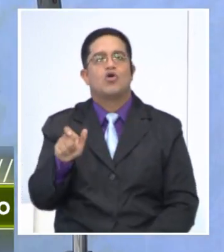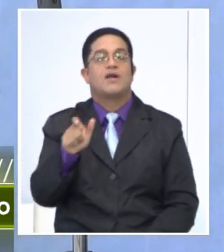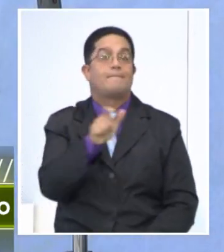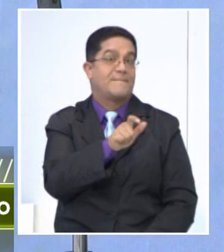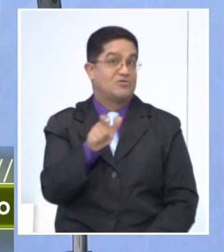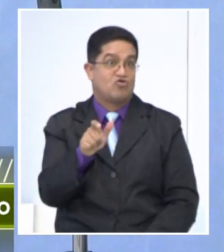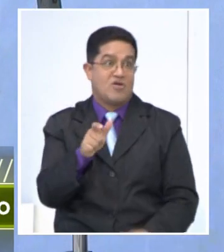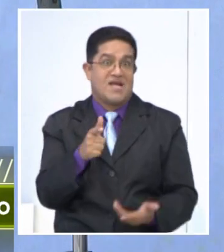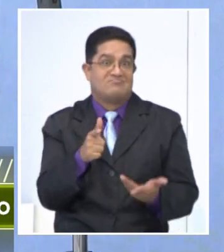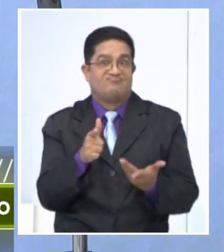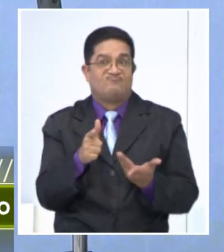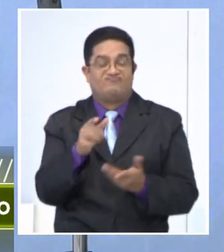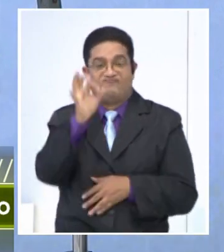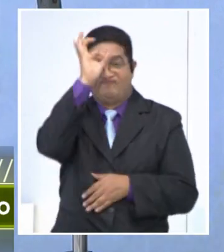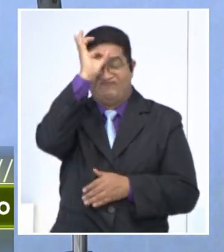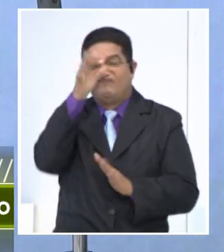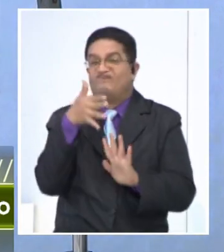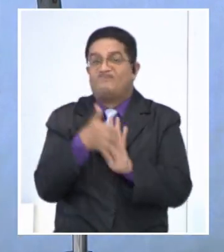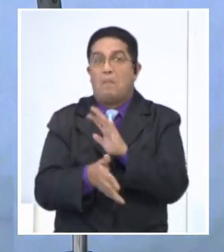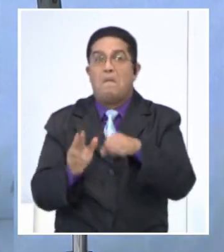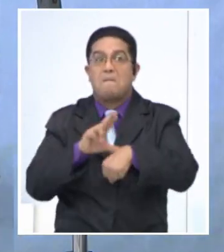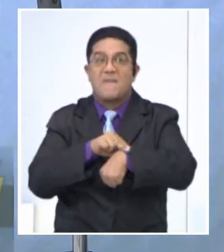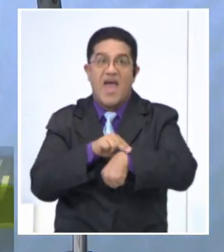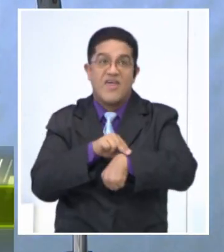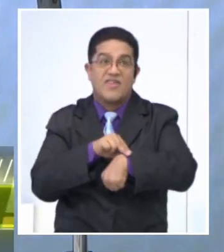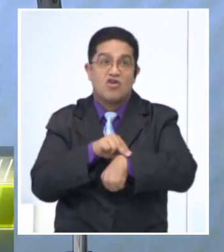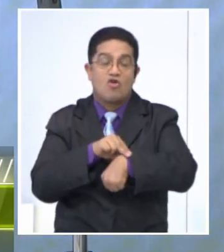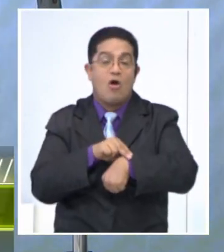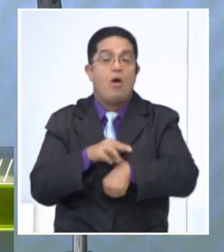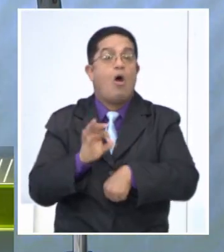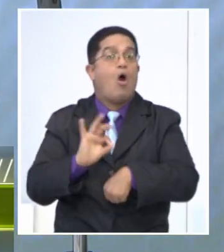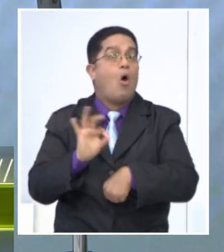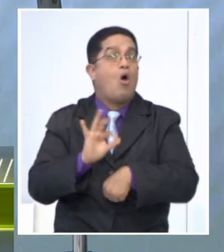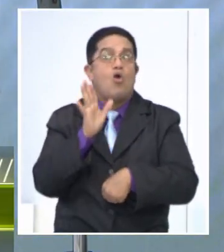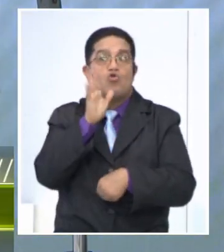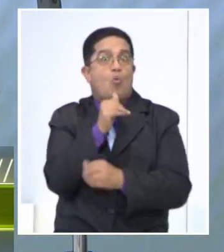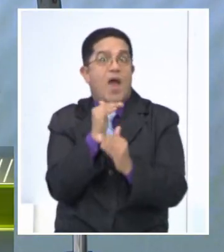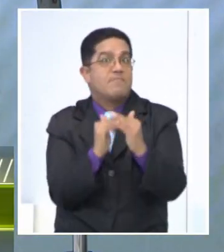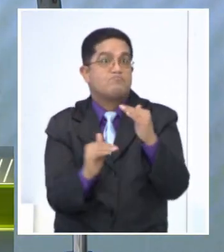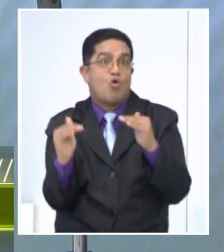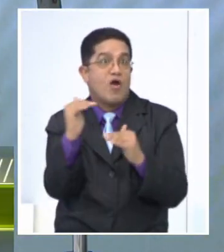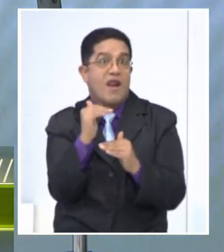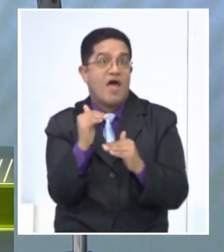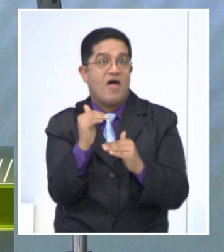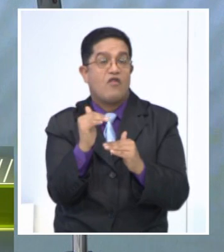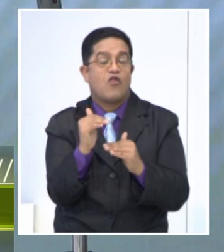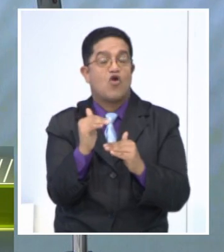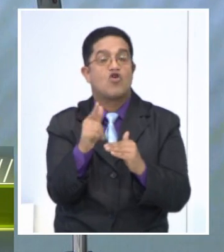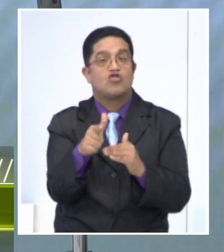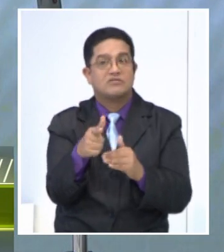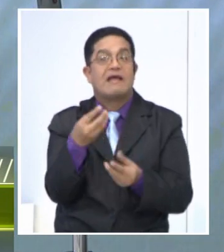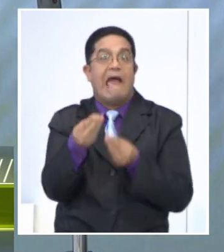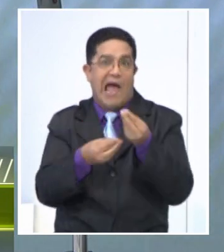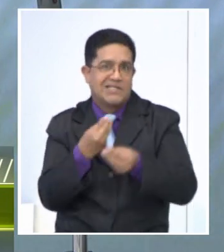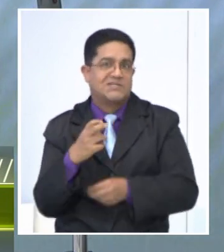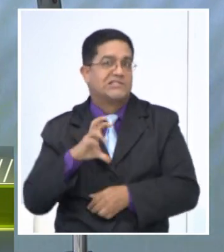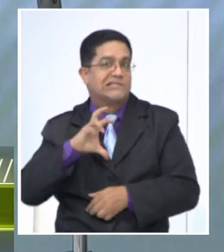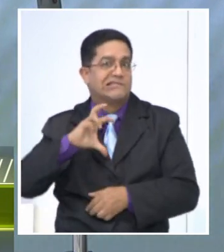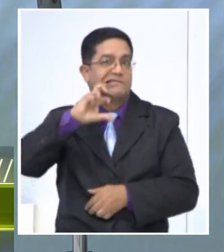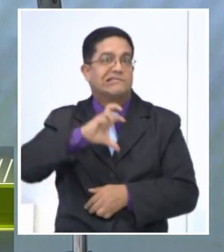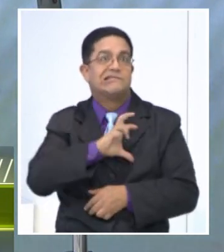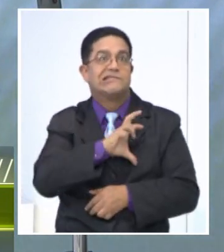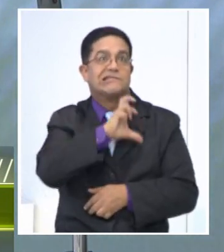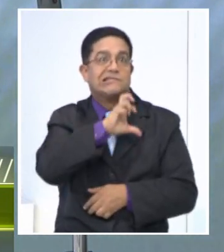médicos o médicos generales que realmente no tienen una especialidad en este tipo de procedimientos, están realizándolos. Y sí,